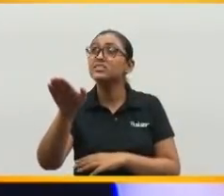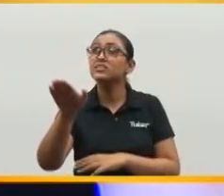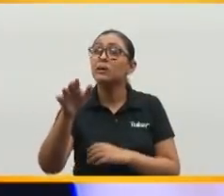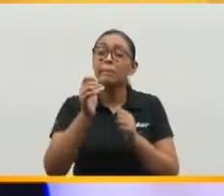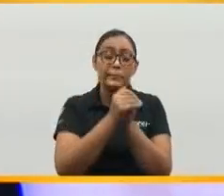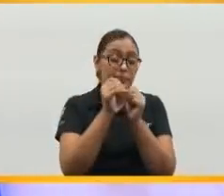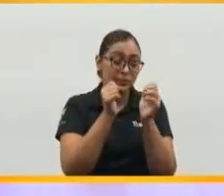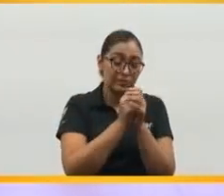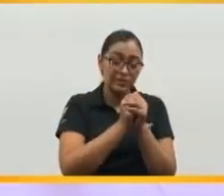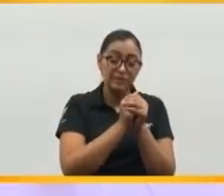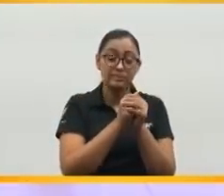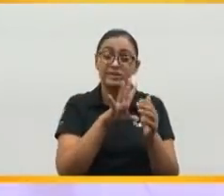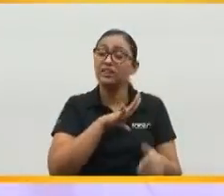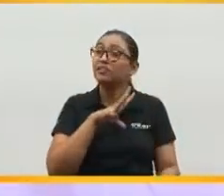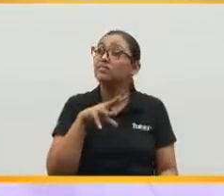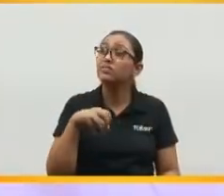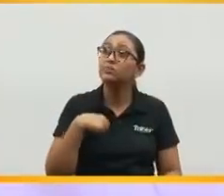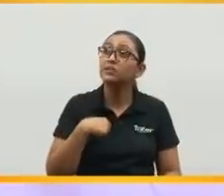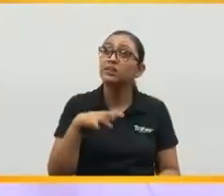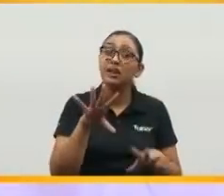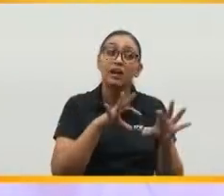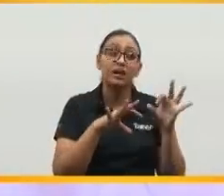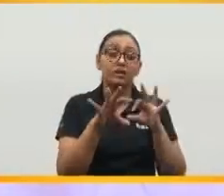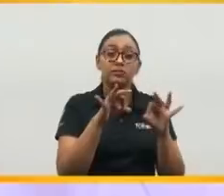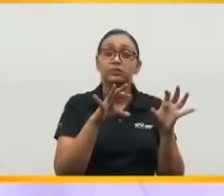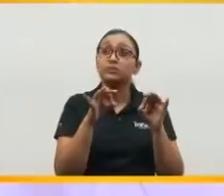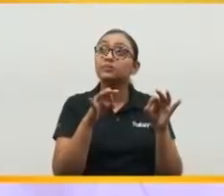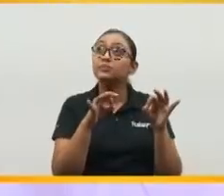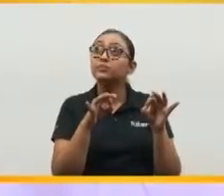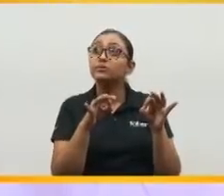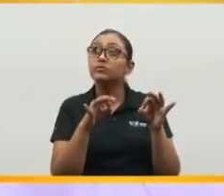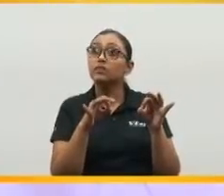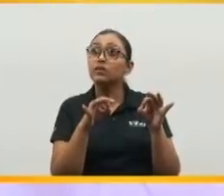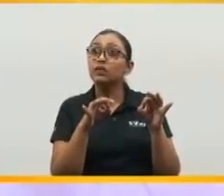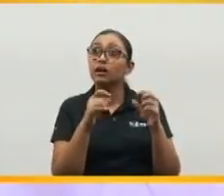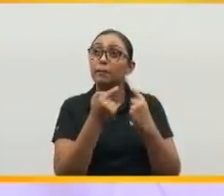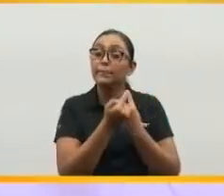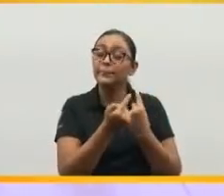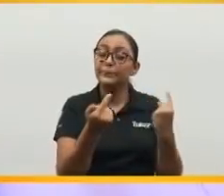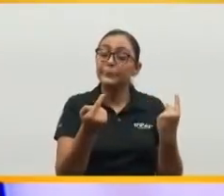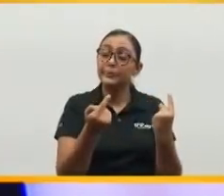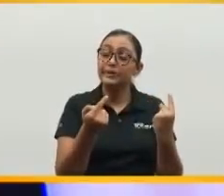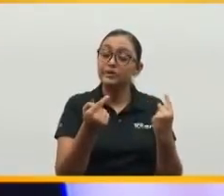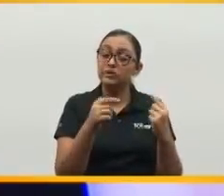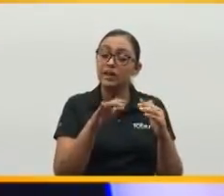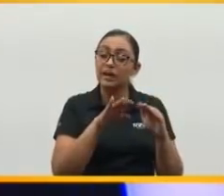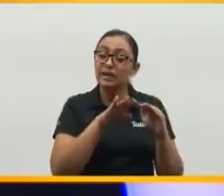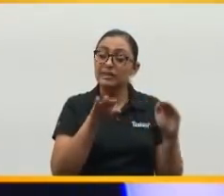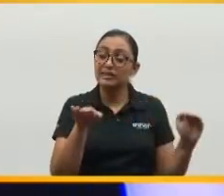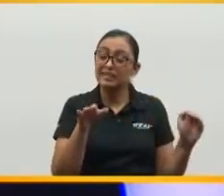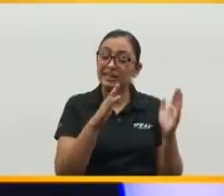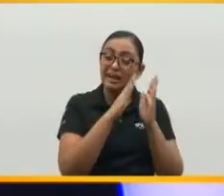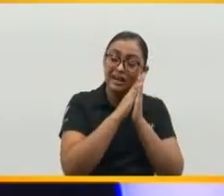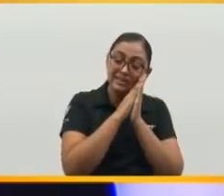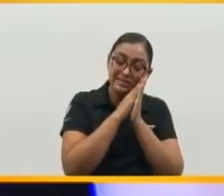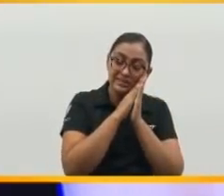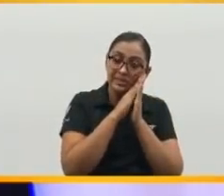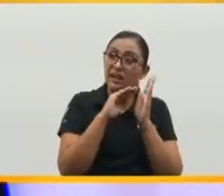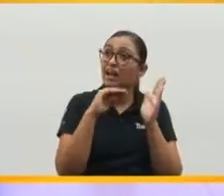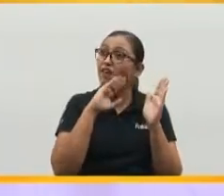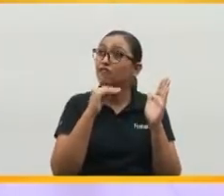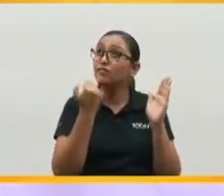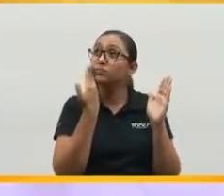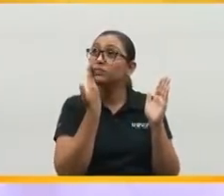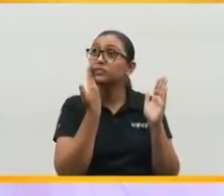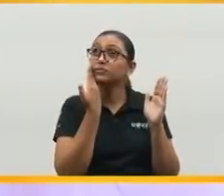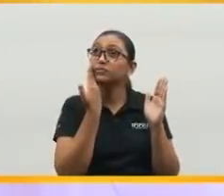Problemas, Señor, que se han dado en los últimos días. Y clamamos por los que están postrados en cama, que no son pocos. No importa la variante, Señor, de esta